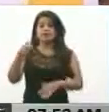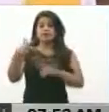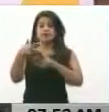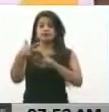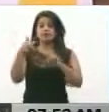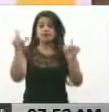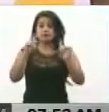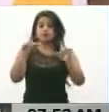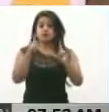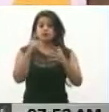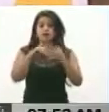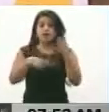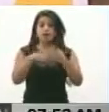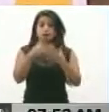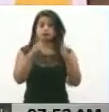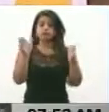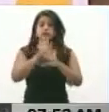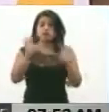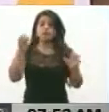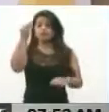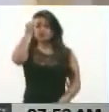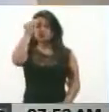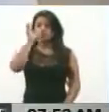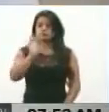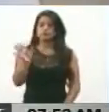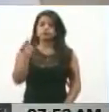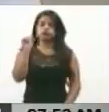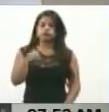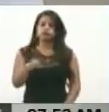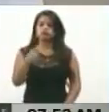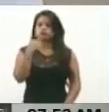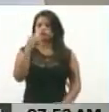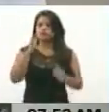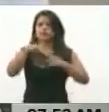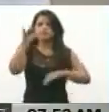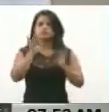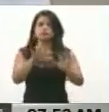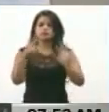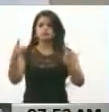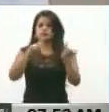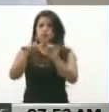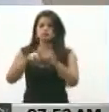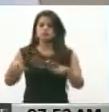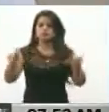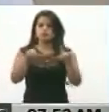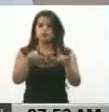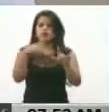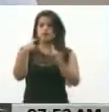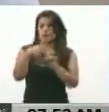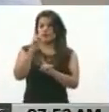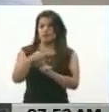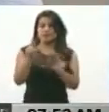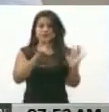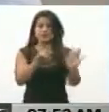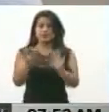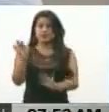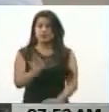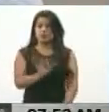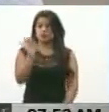digital abierta, con lo cual estimamos ampliar cobertura en más de 18 sitios y alcanzar un